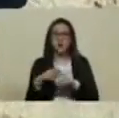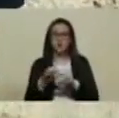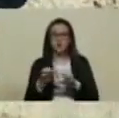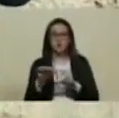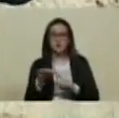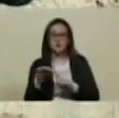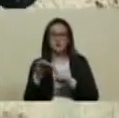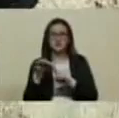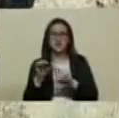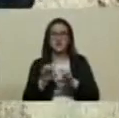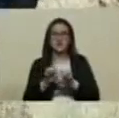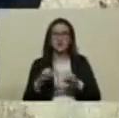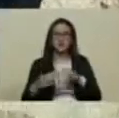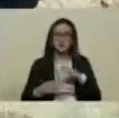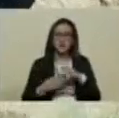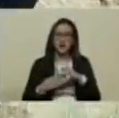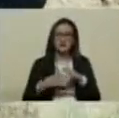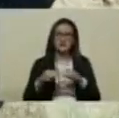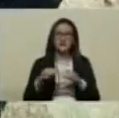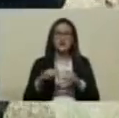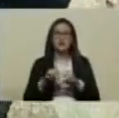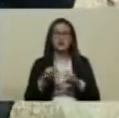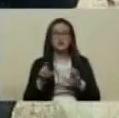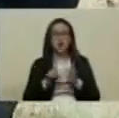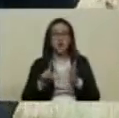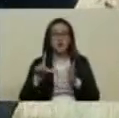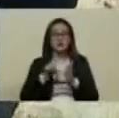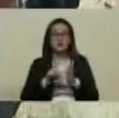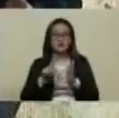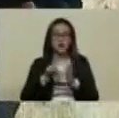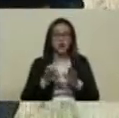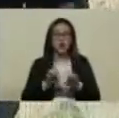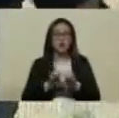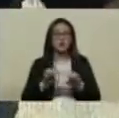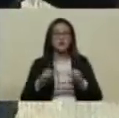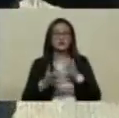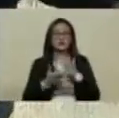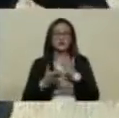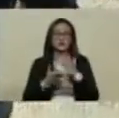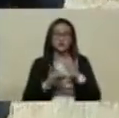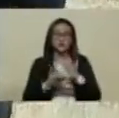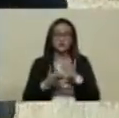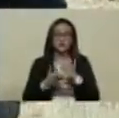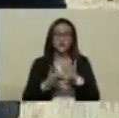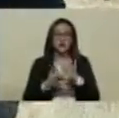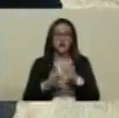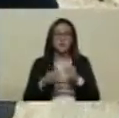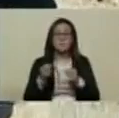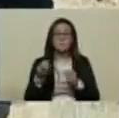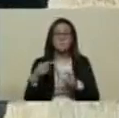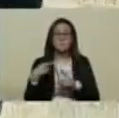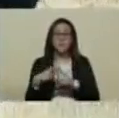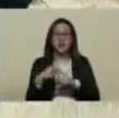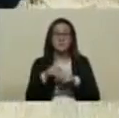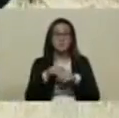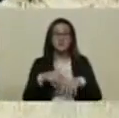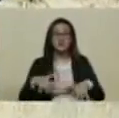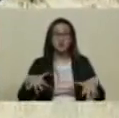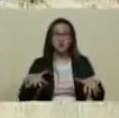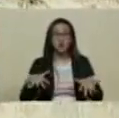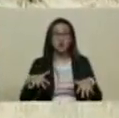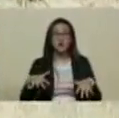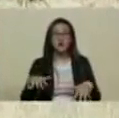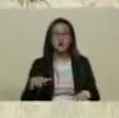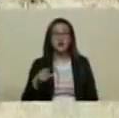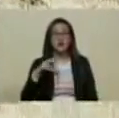especial, educación básica, educación secundaria, educación técnica y las misiones socialistas. En los